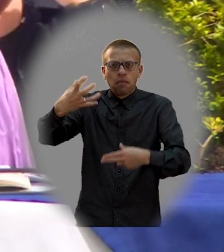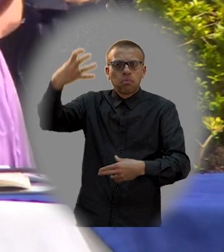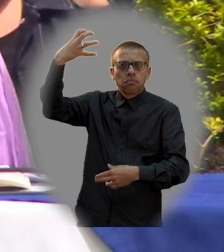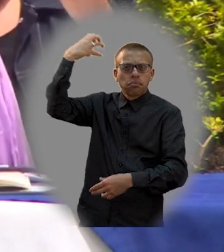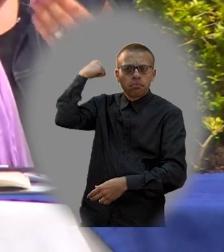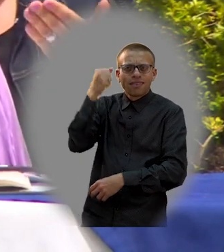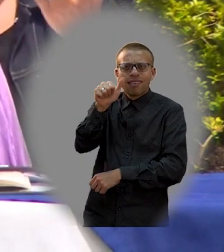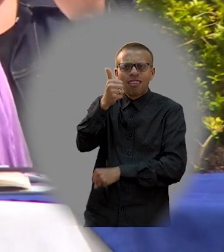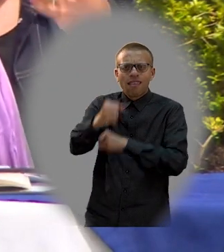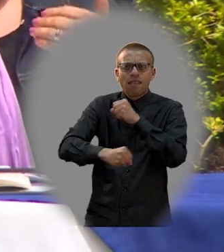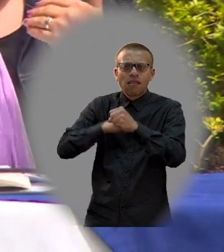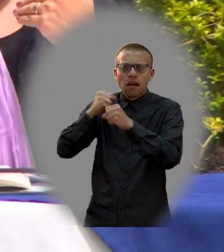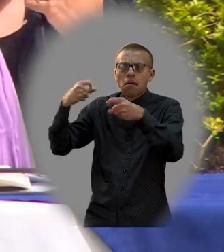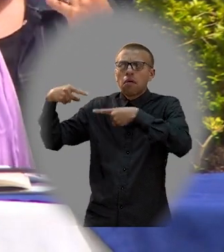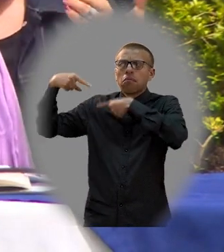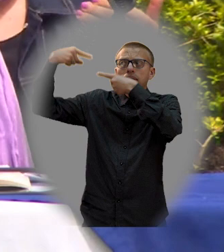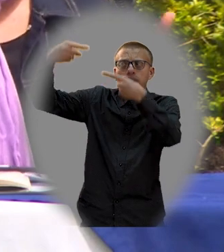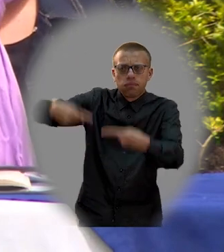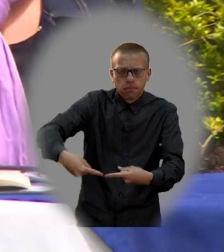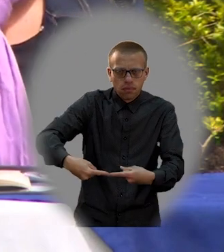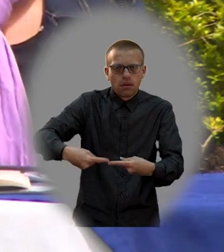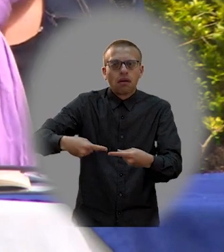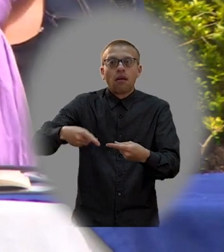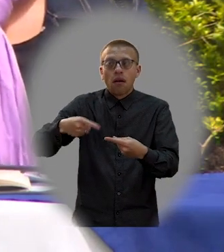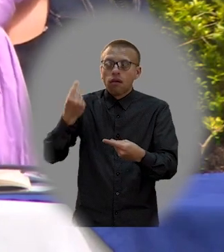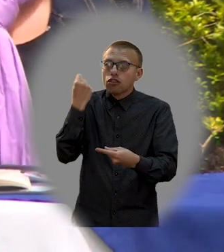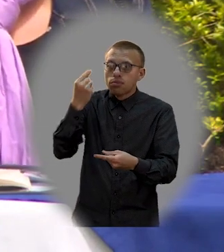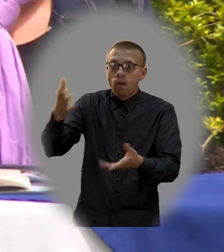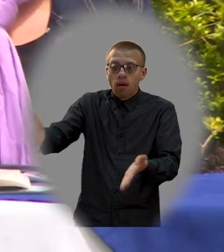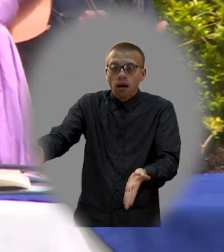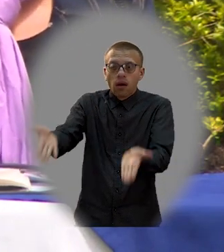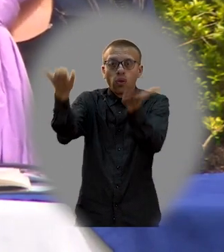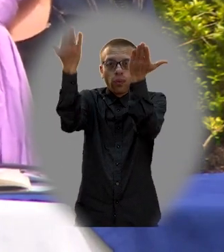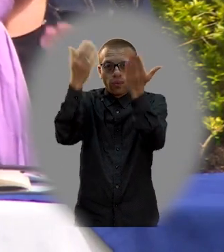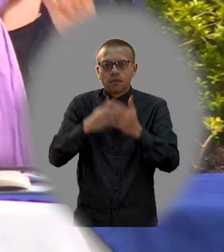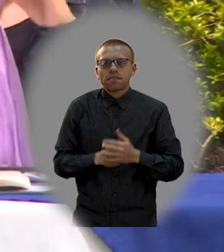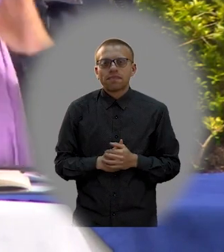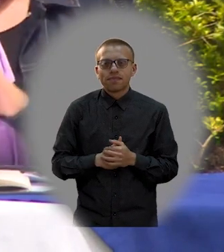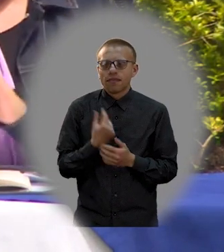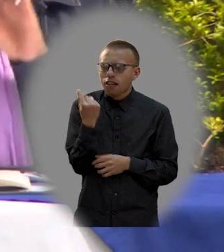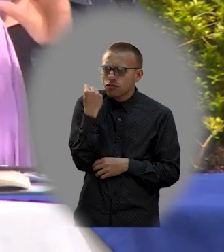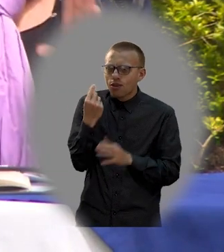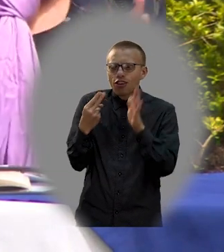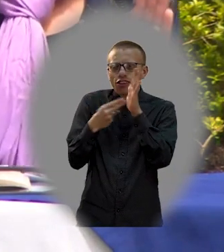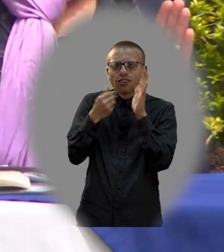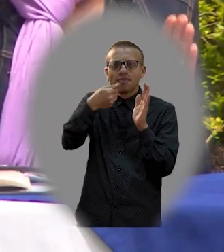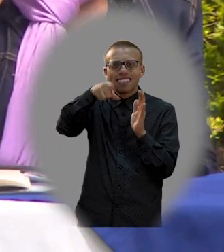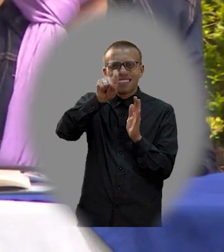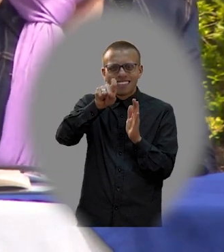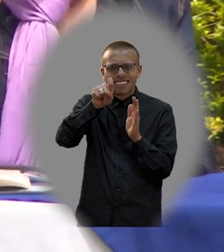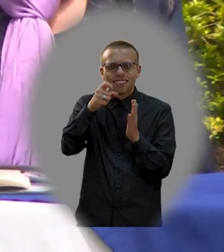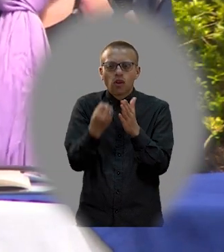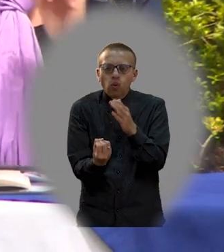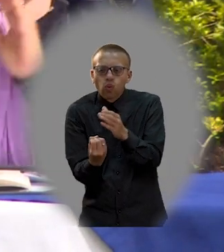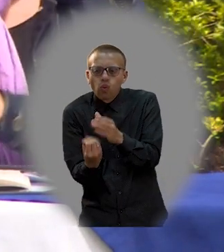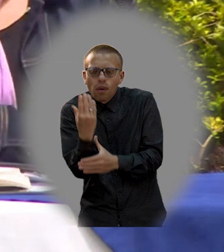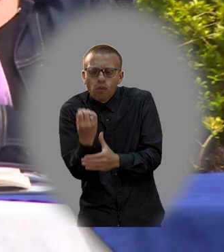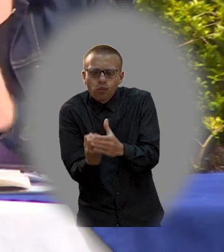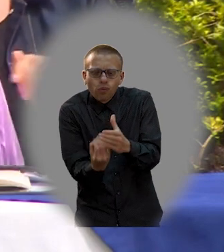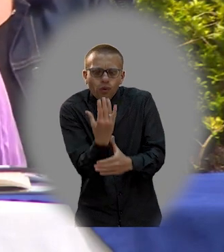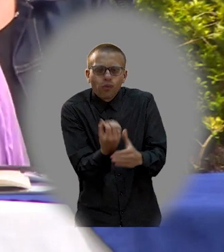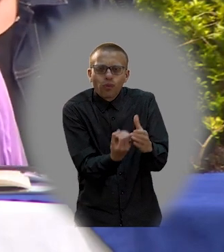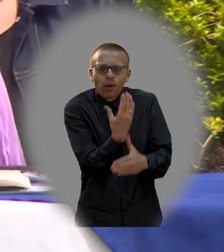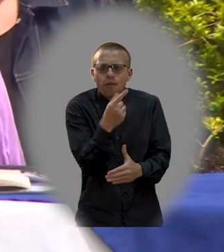cuando del 2016 para acá hay toda una proliferación de construcción de protocolos de prevención de violencias, que como